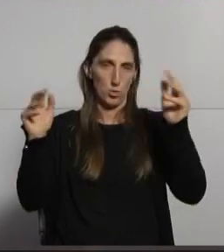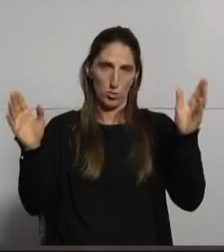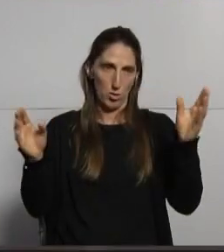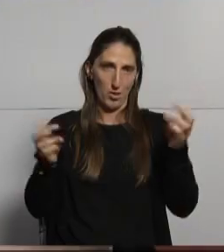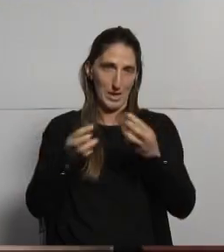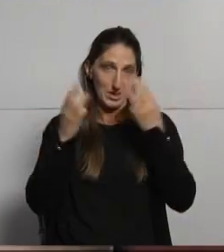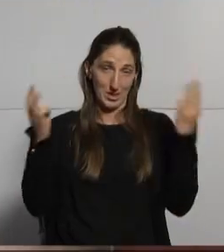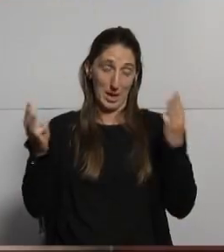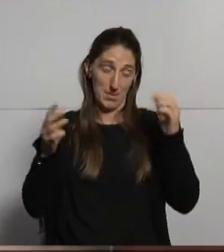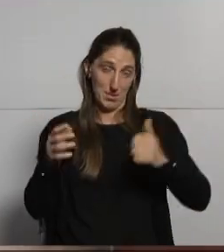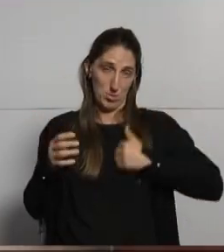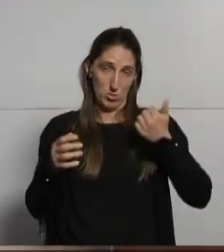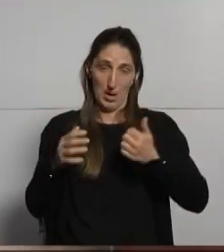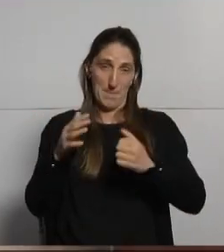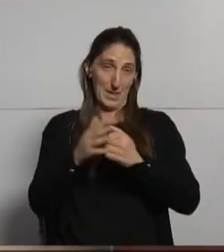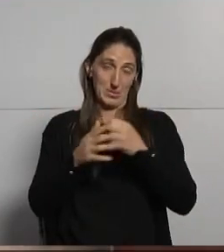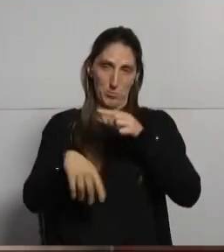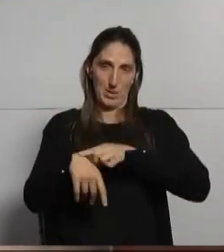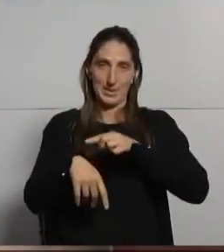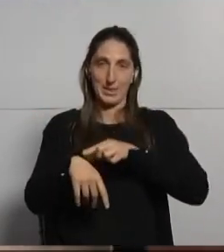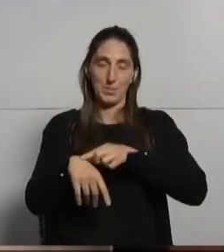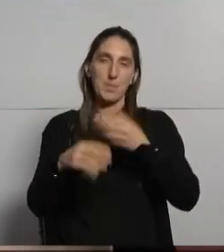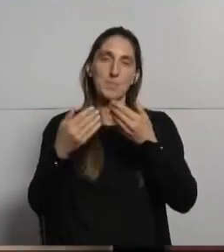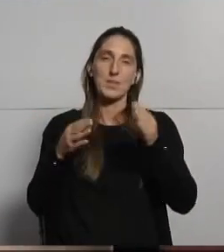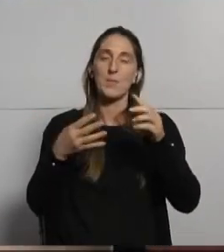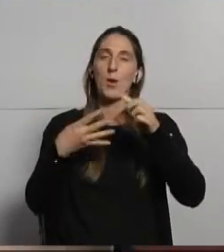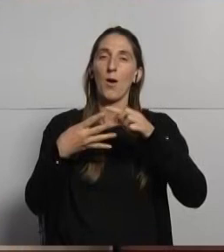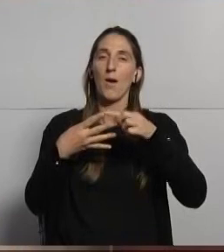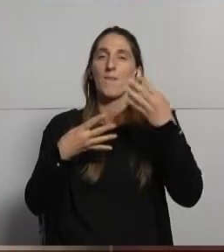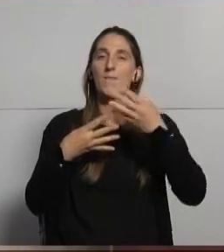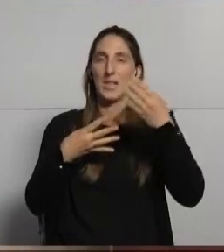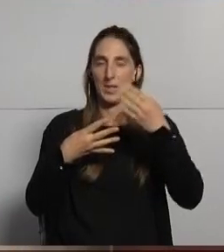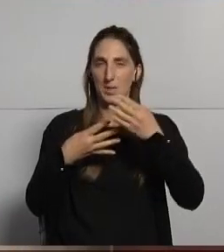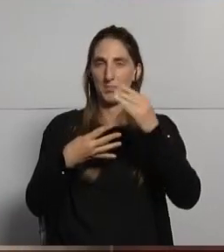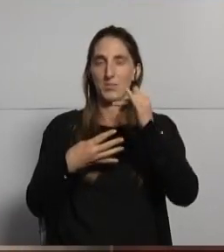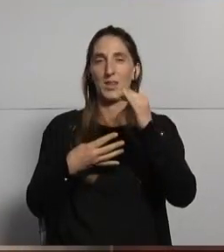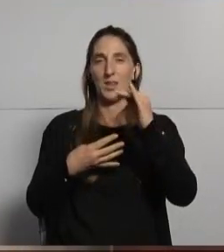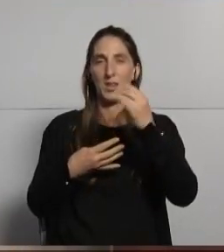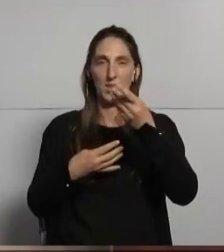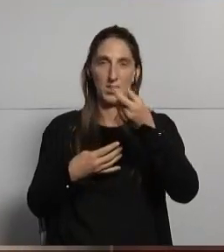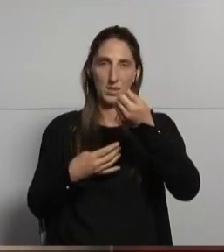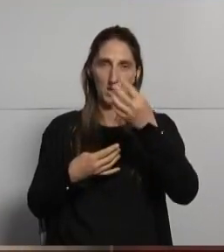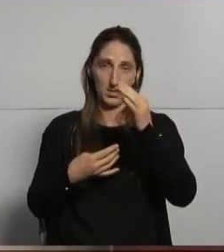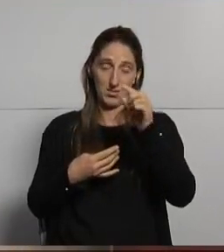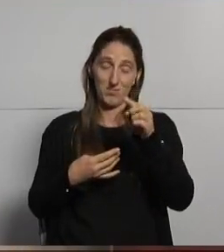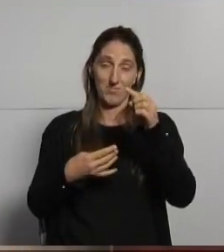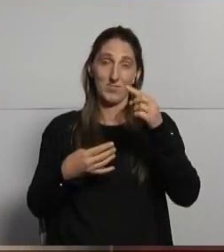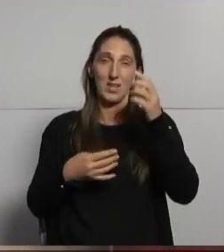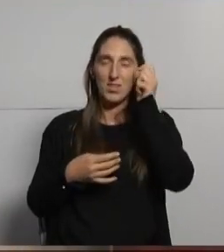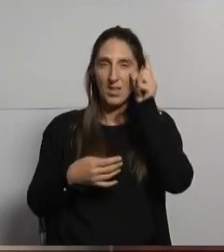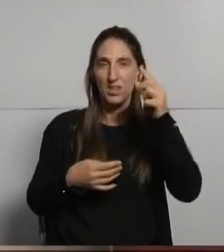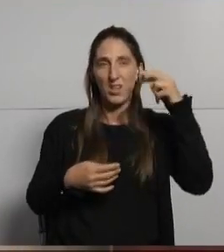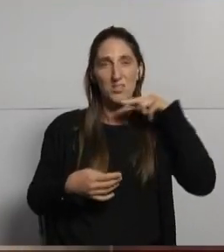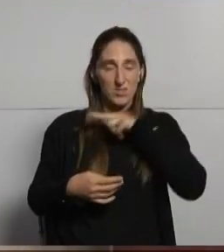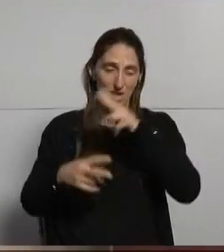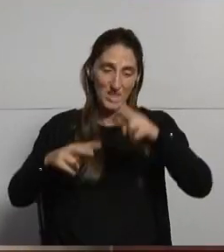al máximo el tiempo disponible y empezamos por Benjamín de IDATA, cuyo tema, insisto, es inteligencia artificial y analítica